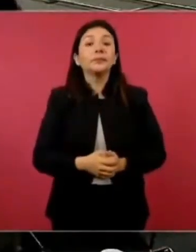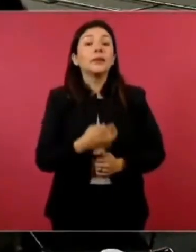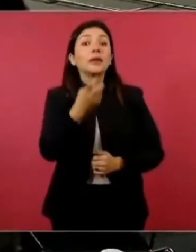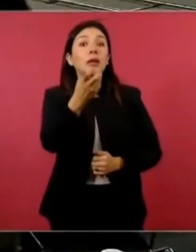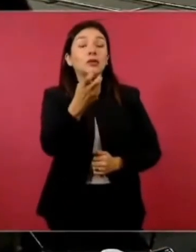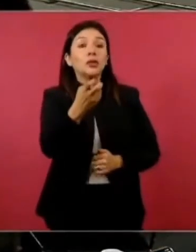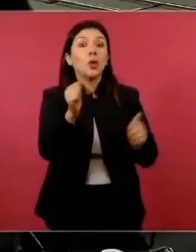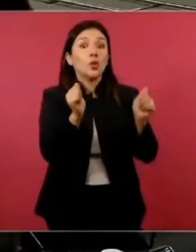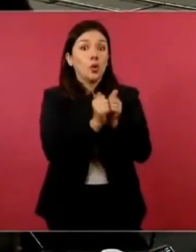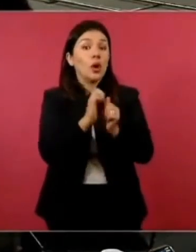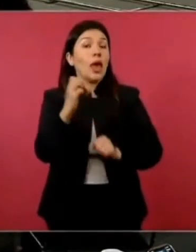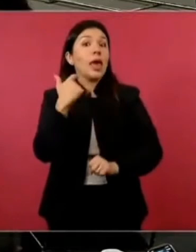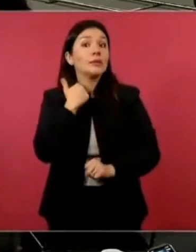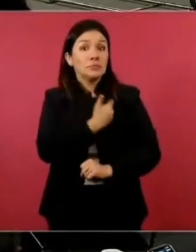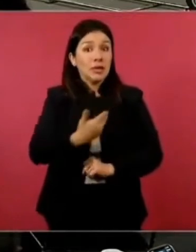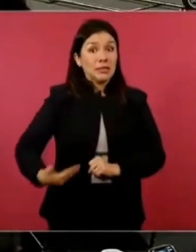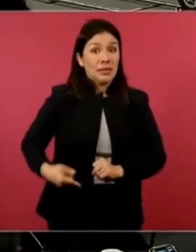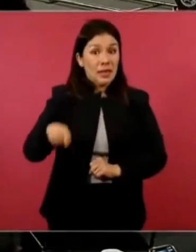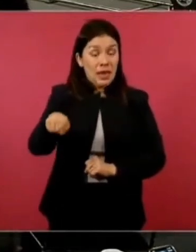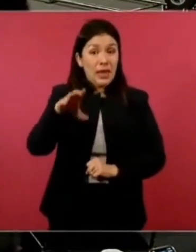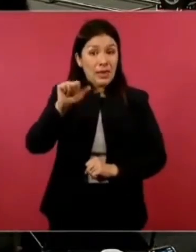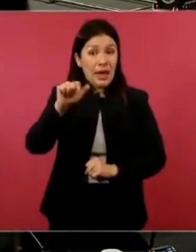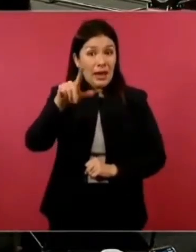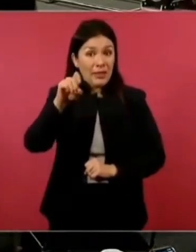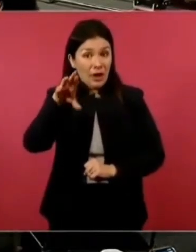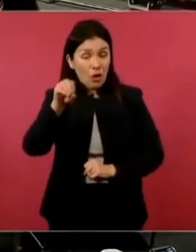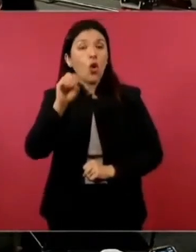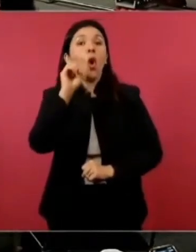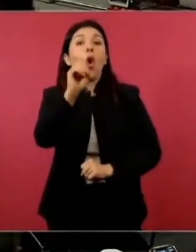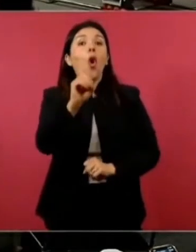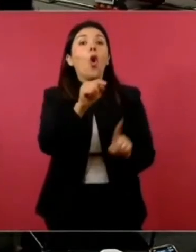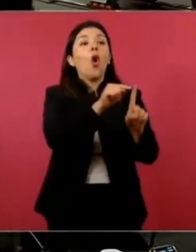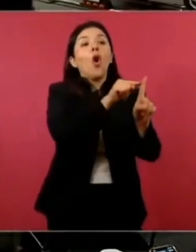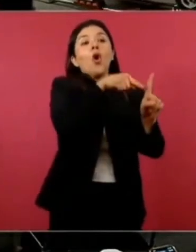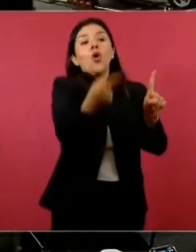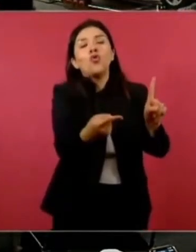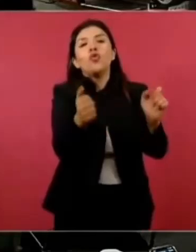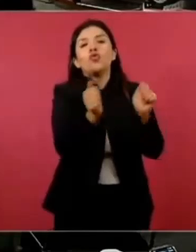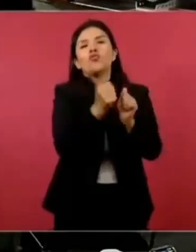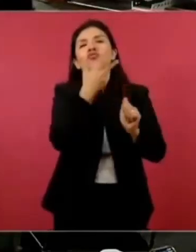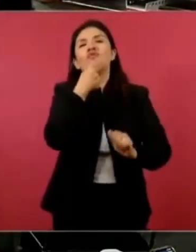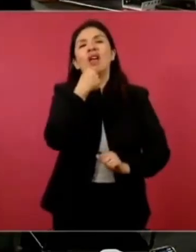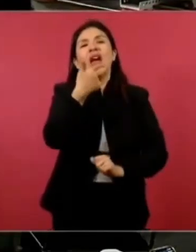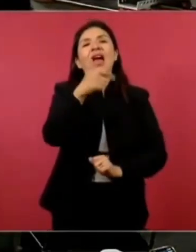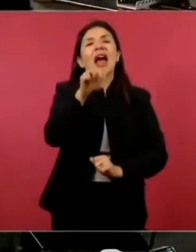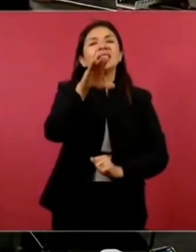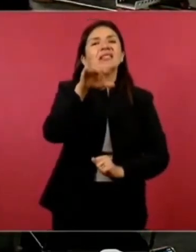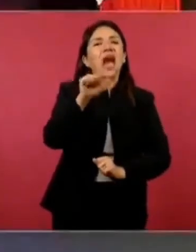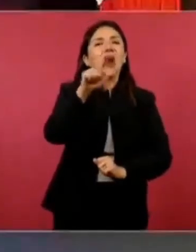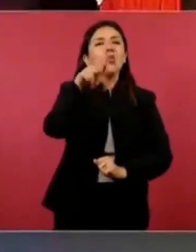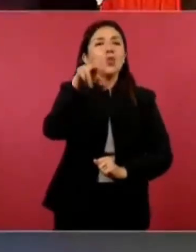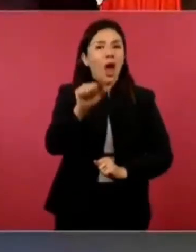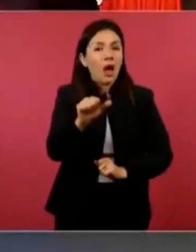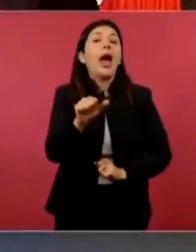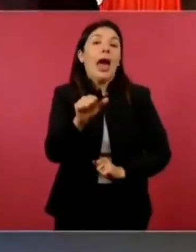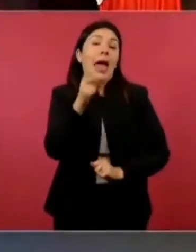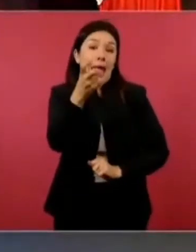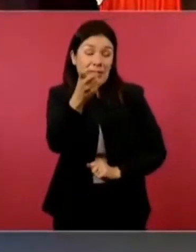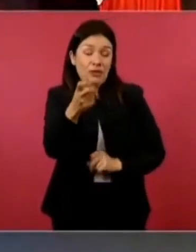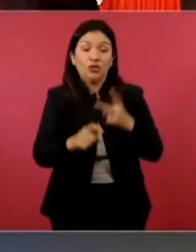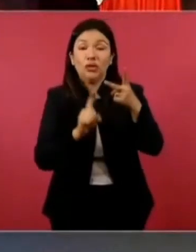alente fal mediante Genaro Gar Ese es lo segundo lo